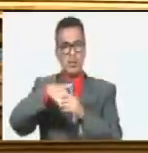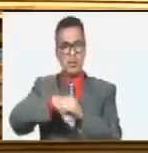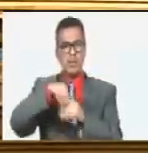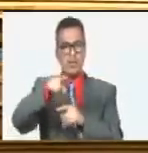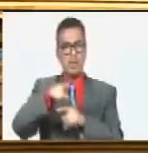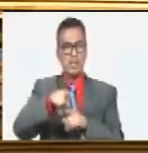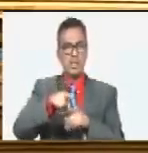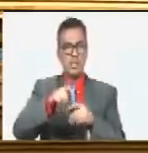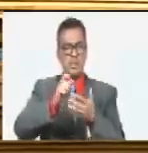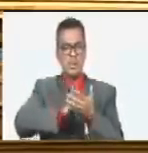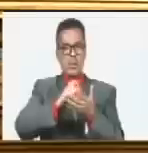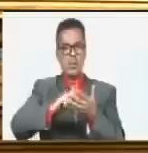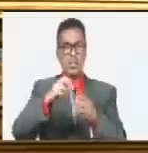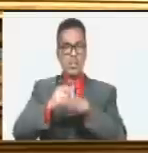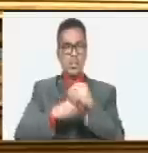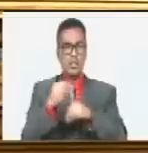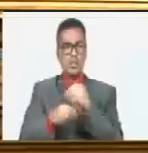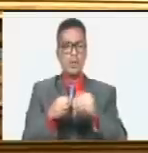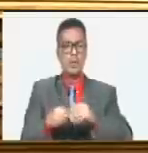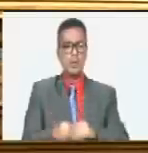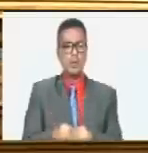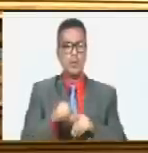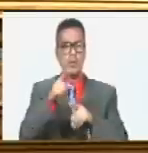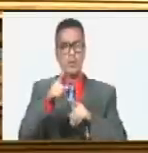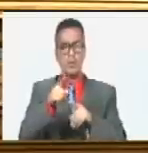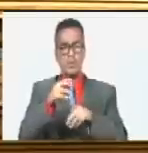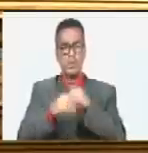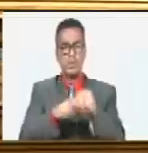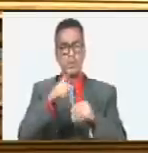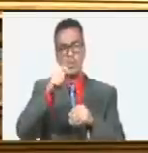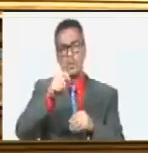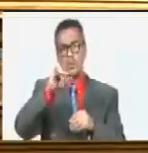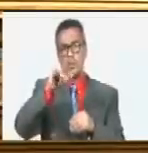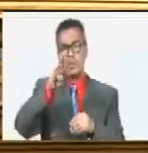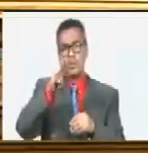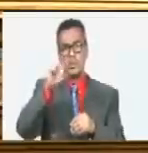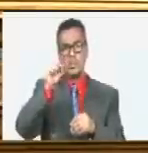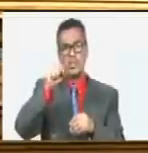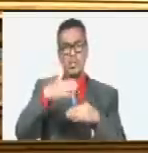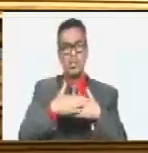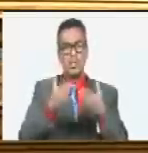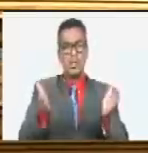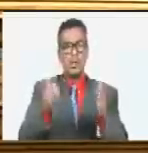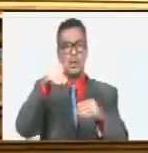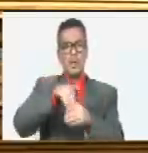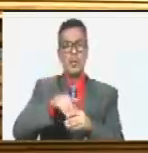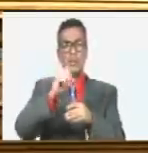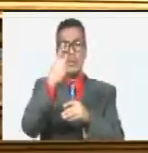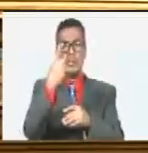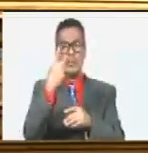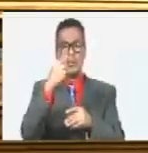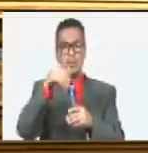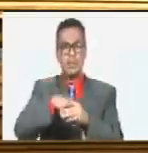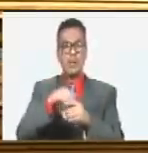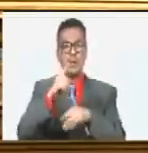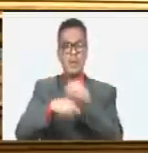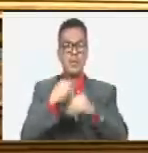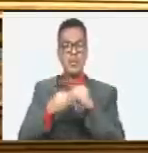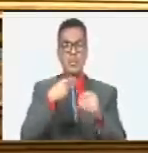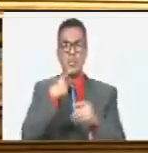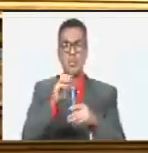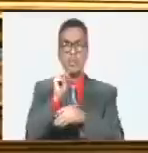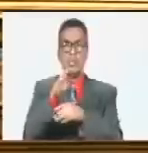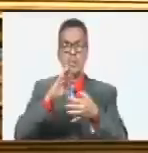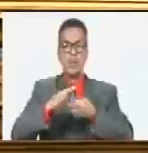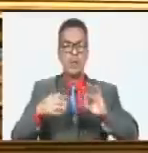que estableció y que ejecutó Tibisay Lucena, le hagan sus elecciones primarias. Esos que le insultan por las redes